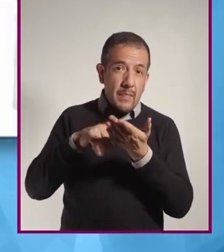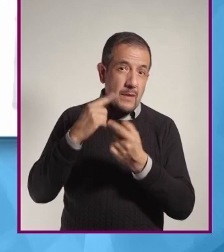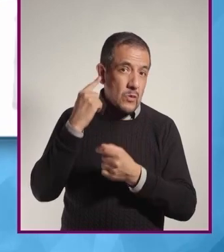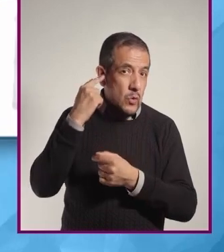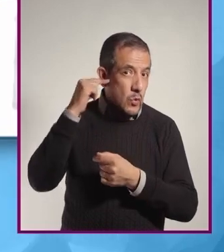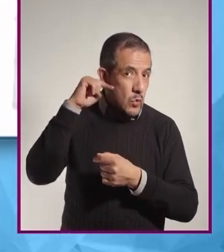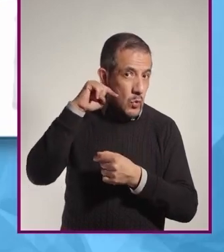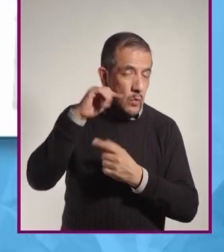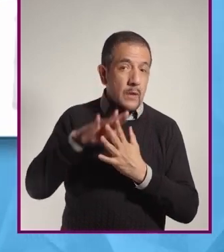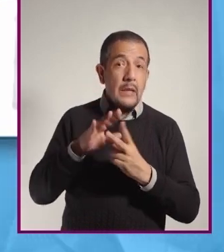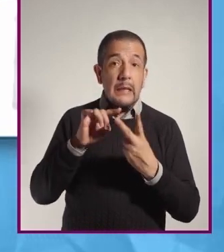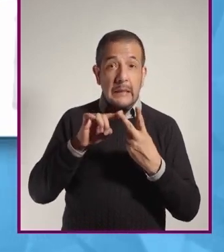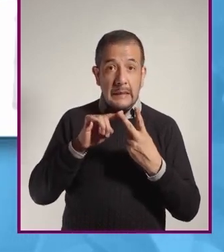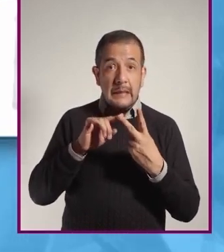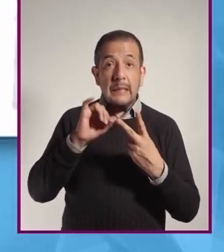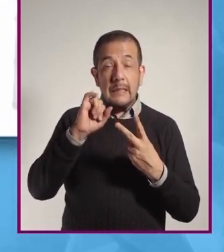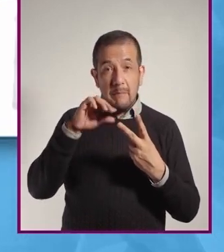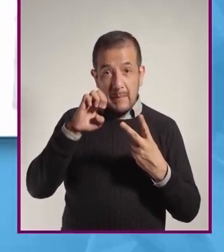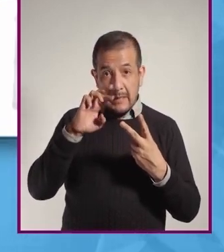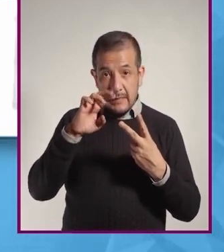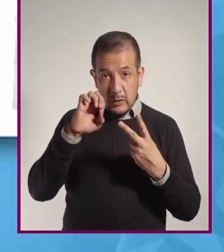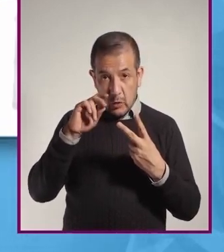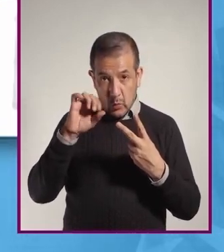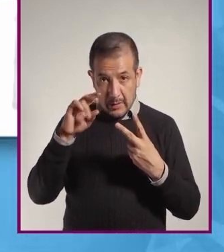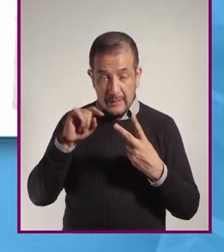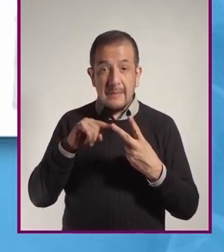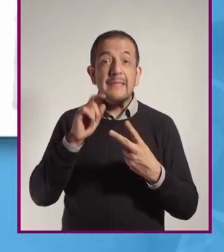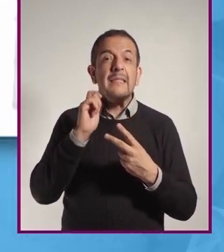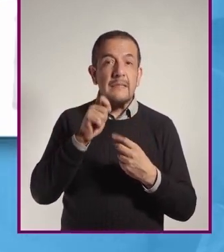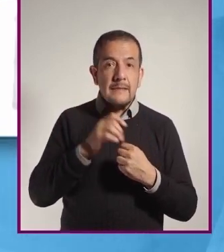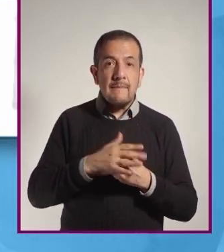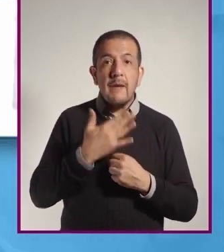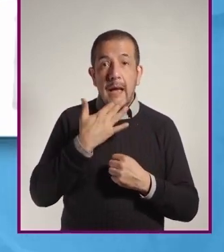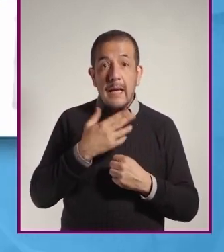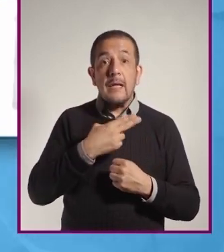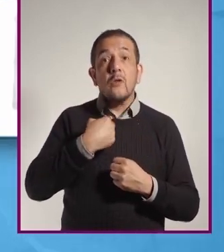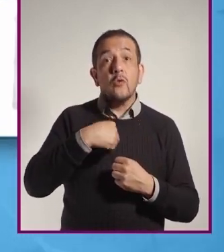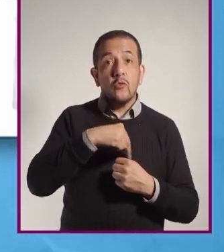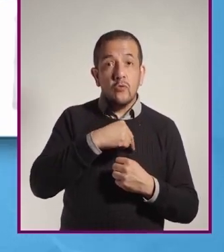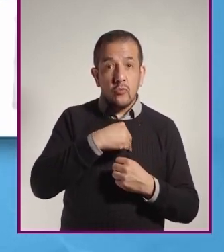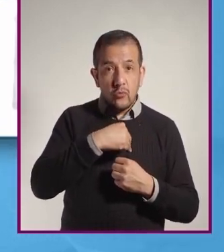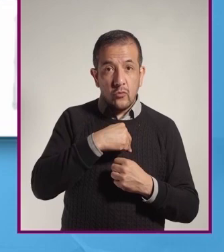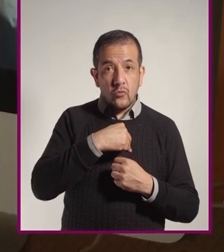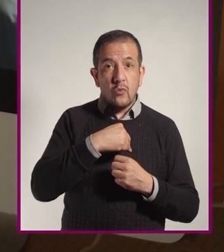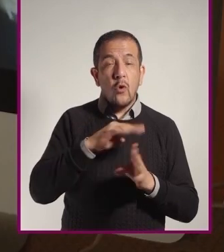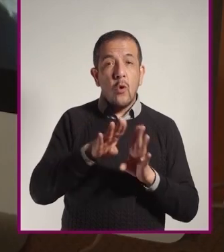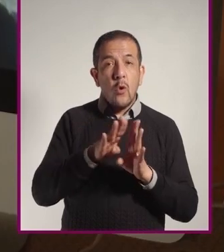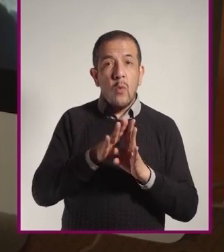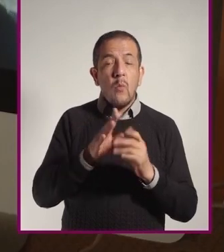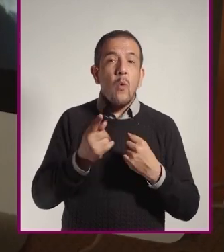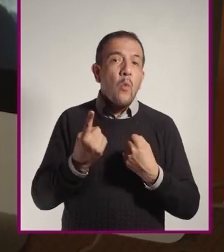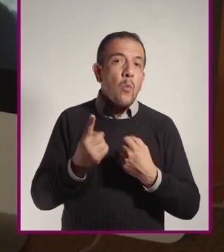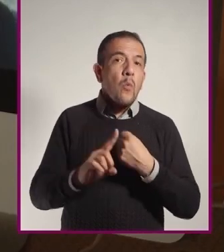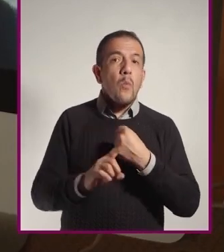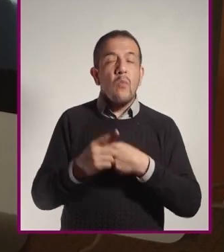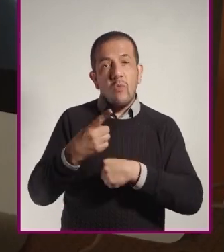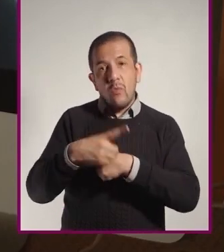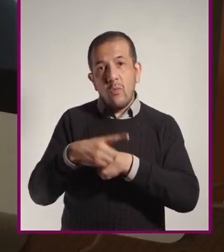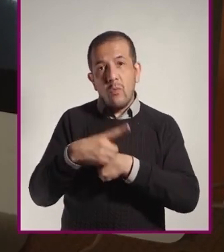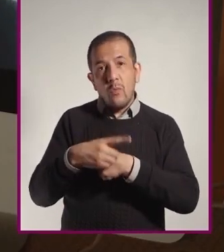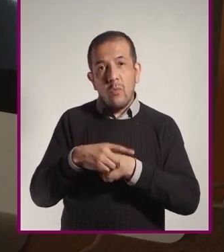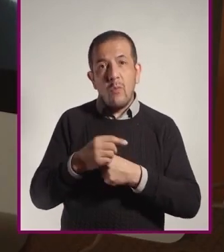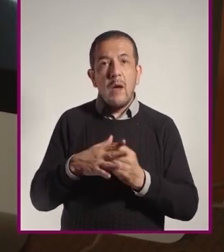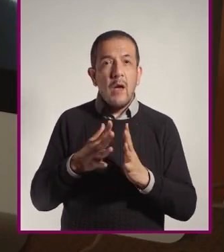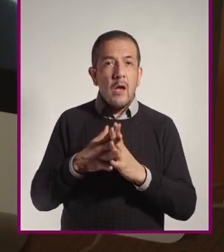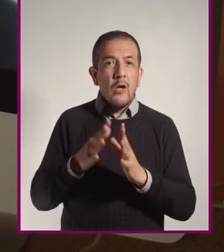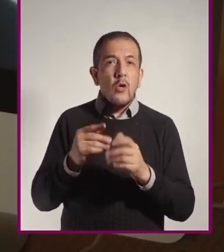Y en el caso de las inmersiones, de lo que estaríamos hablando es de algo que conocemos como barotrauma. Esto es un daño que puede haber en